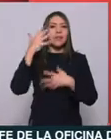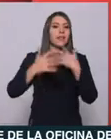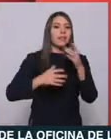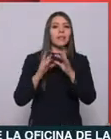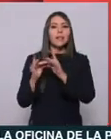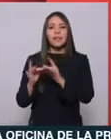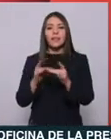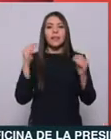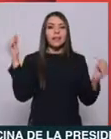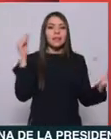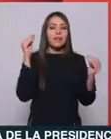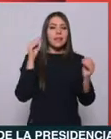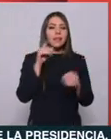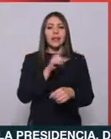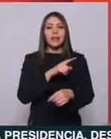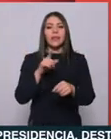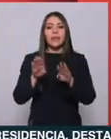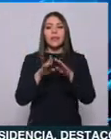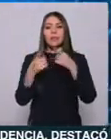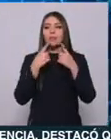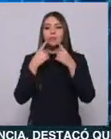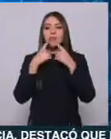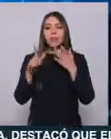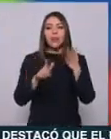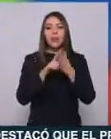batallas legales con la Federación Internacional de Atletismo.